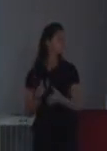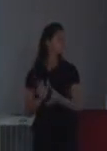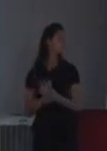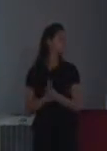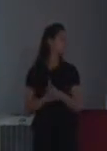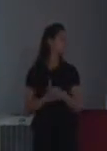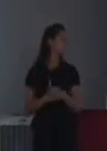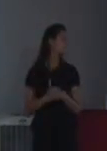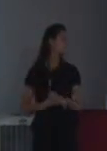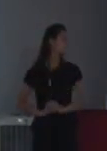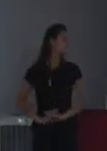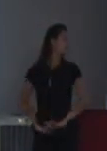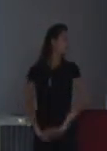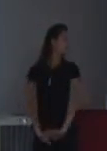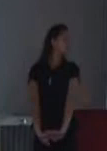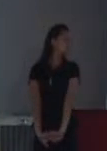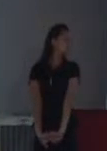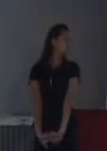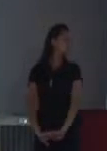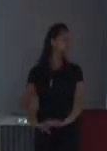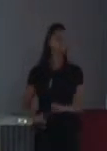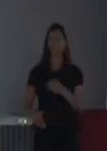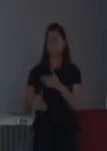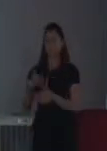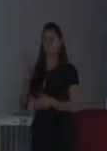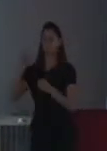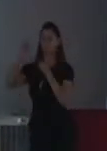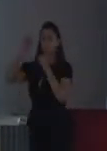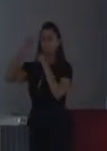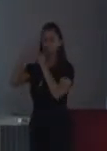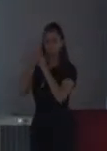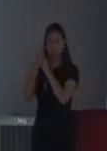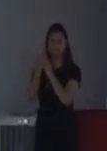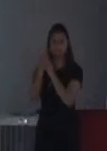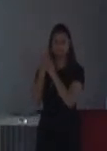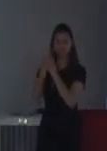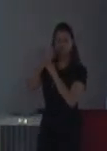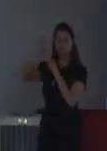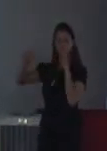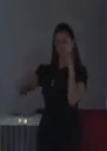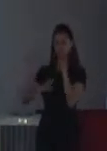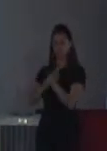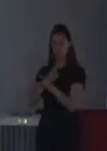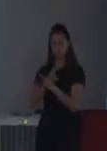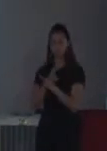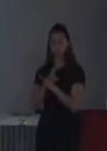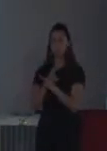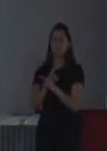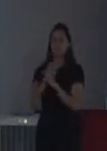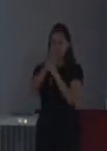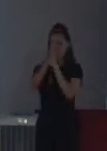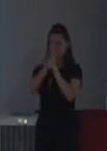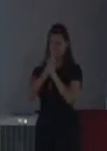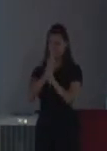Bueno, empezamos con un principio universal de dignidad humana. ¿Qué es la dignidad